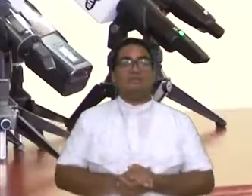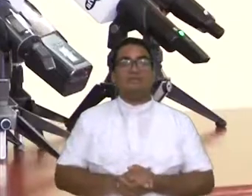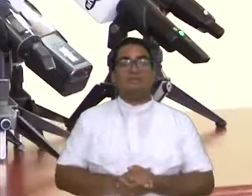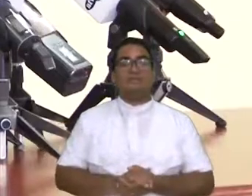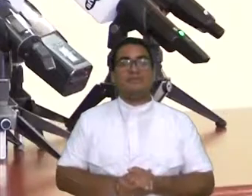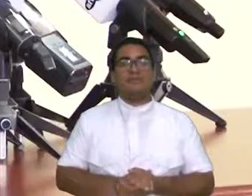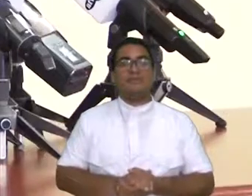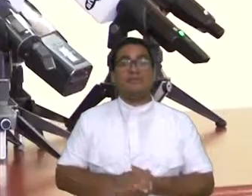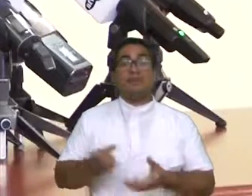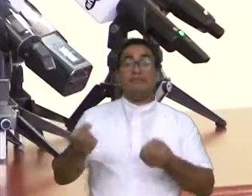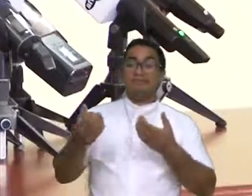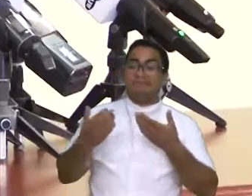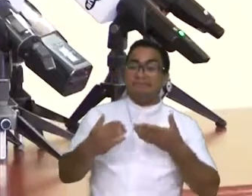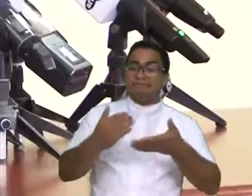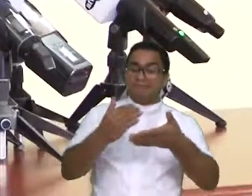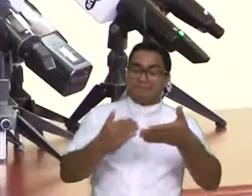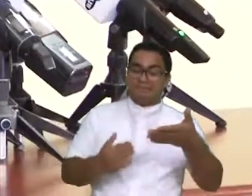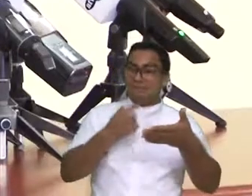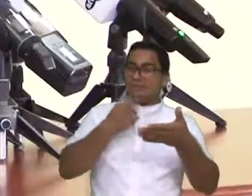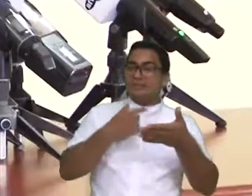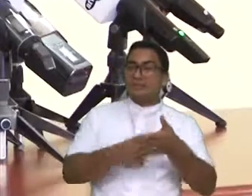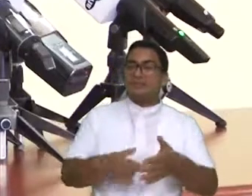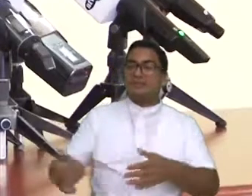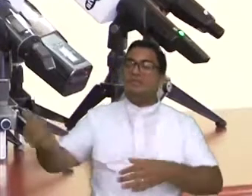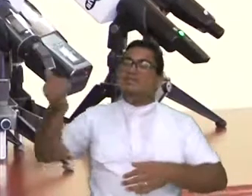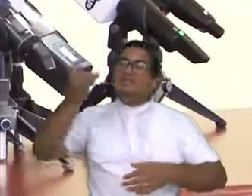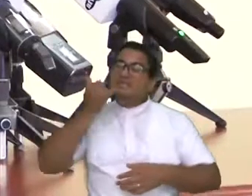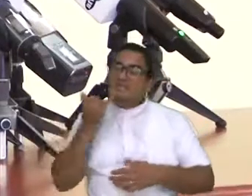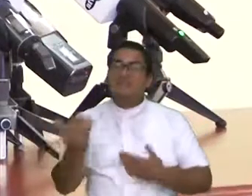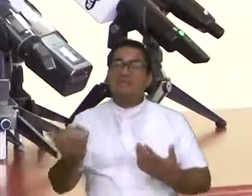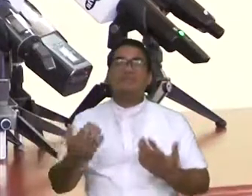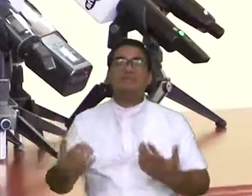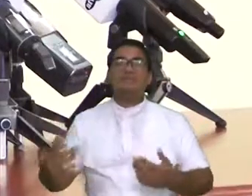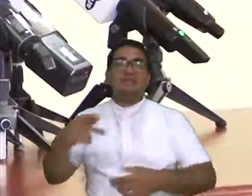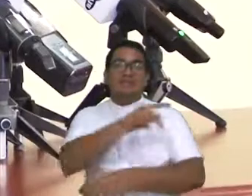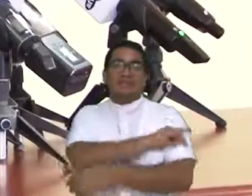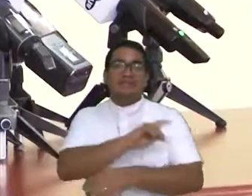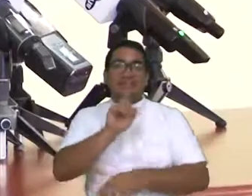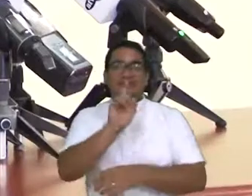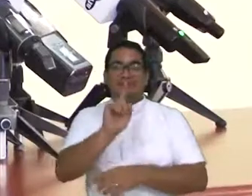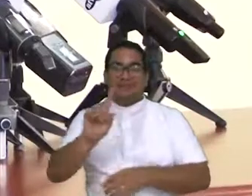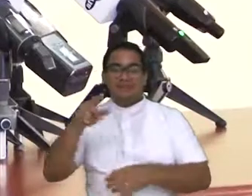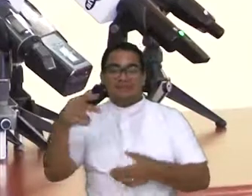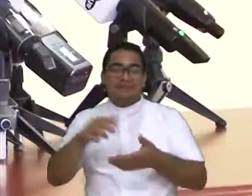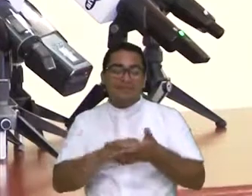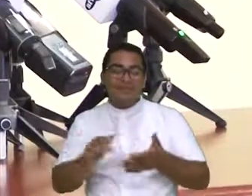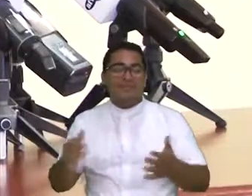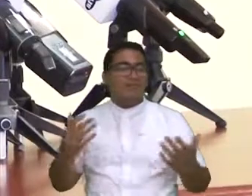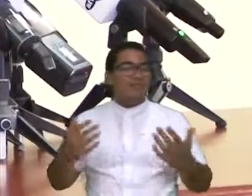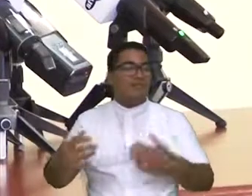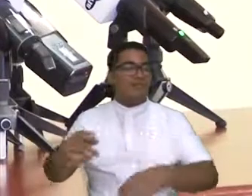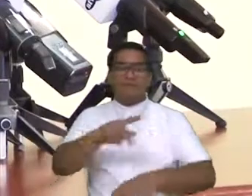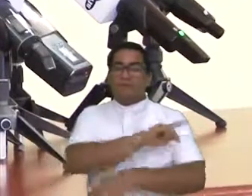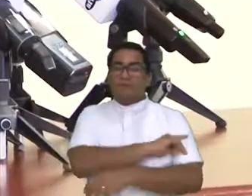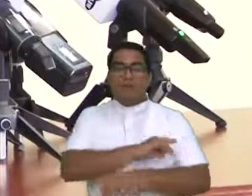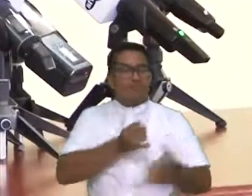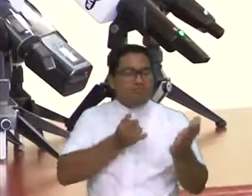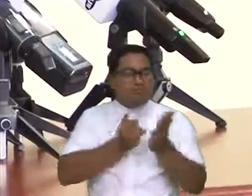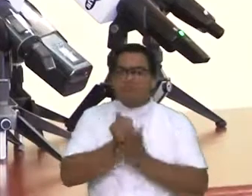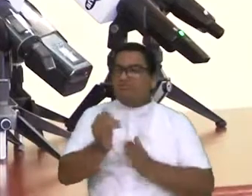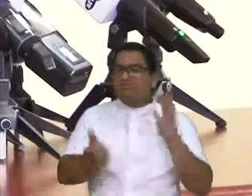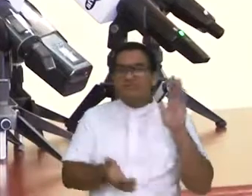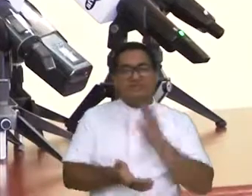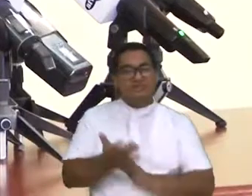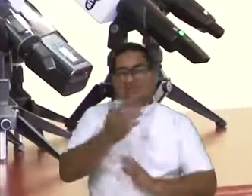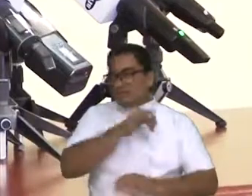Con la información de la llamada por el centro de emergencia, el 118, el equipo técnico de investigaciones de la